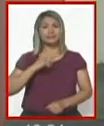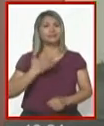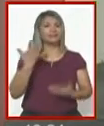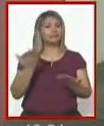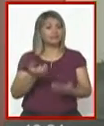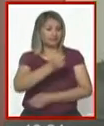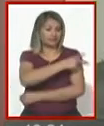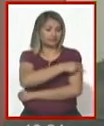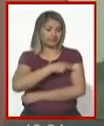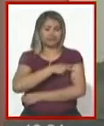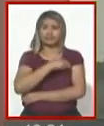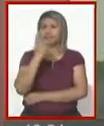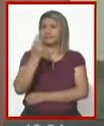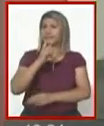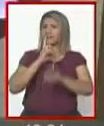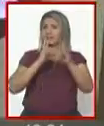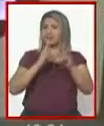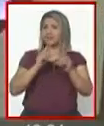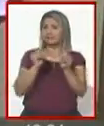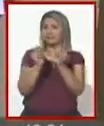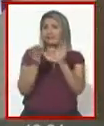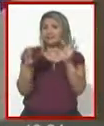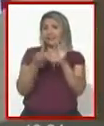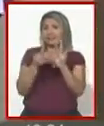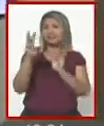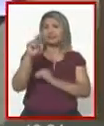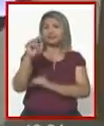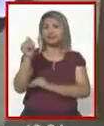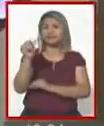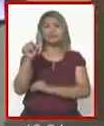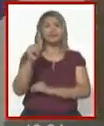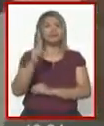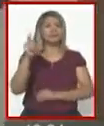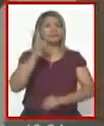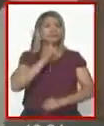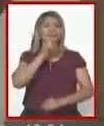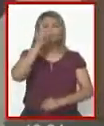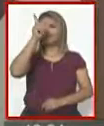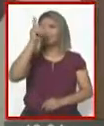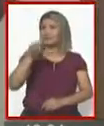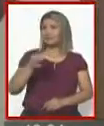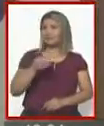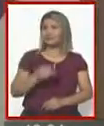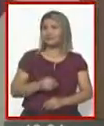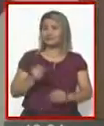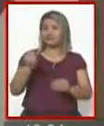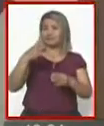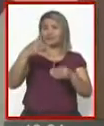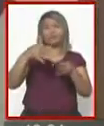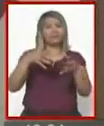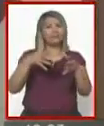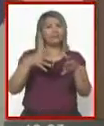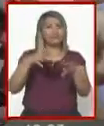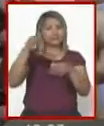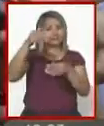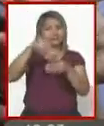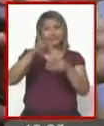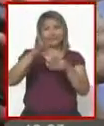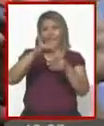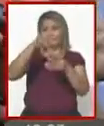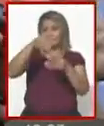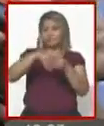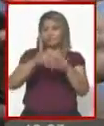que quedan vocales que solo responden al movimiento al socialismo y por lo cual no se garantizaría unas elecciones transparentes